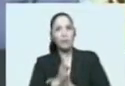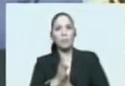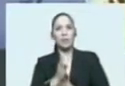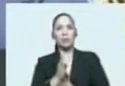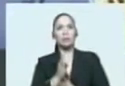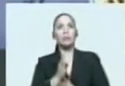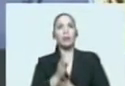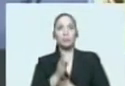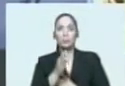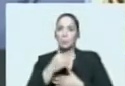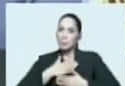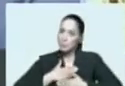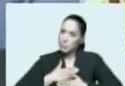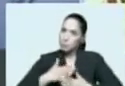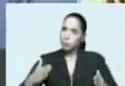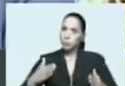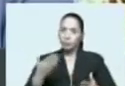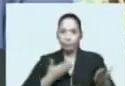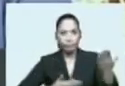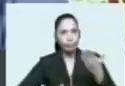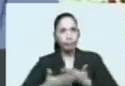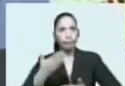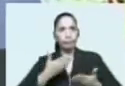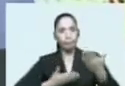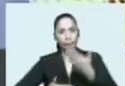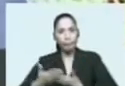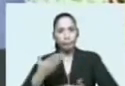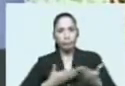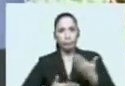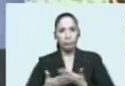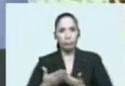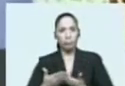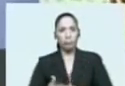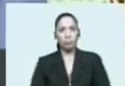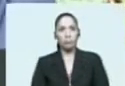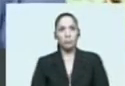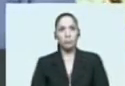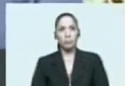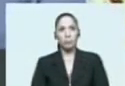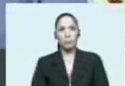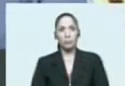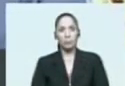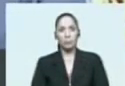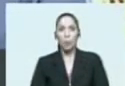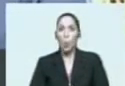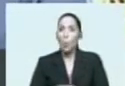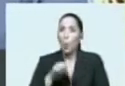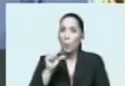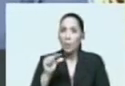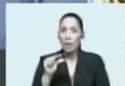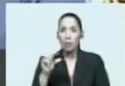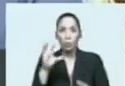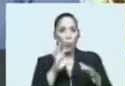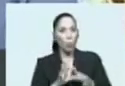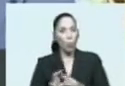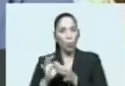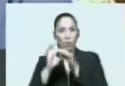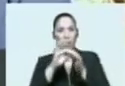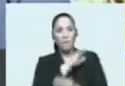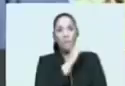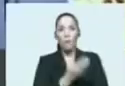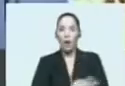generosidad hablan de su solidaridad en un momento en que la unidad de la fuerza revolucionaria